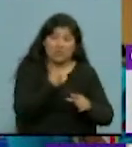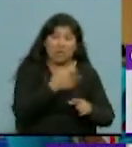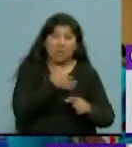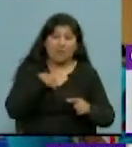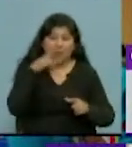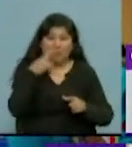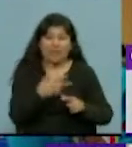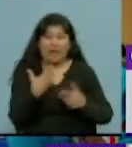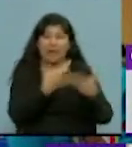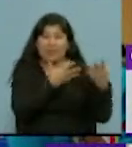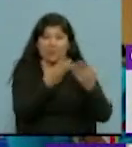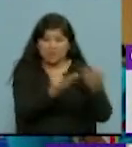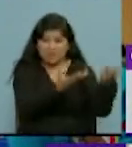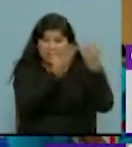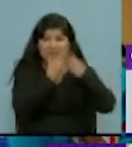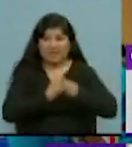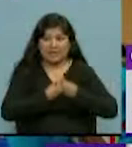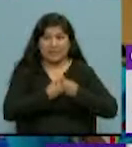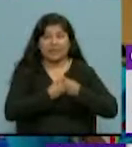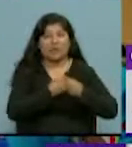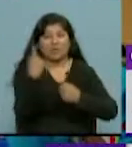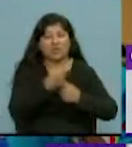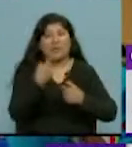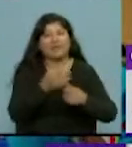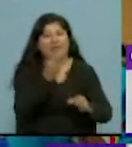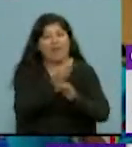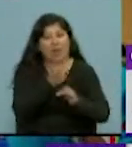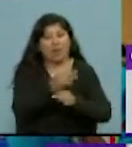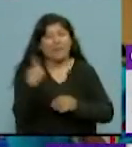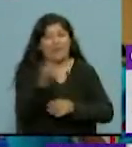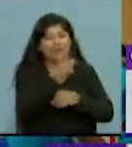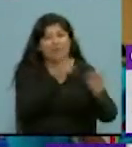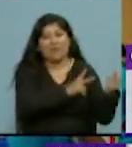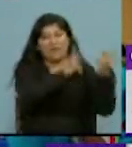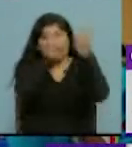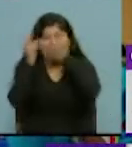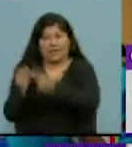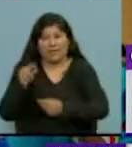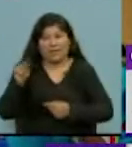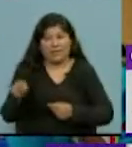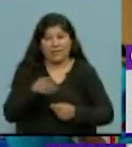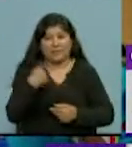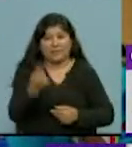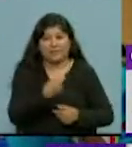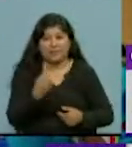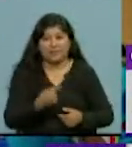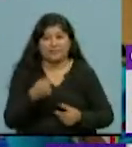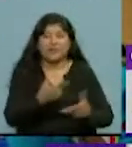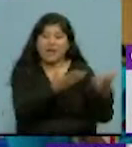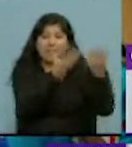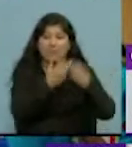colaborando con la escuela, con el grupo de la escuela, para ayudar a nuestros compañeros que les hace falta.